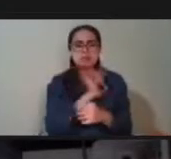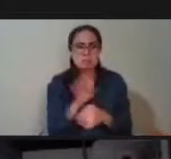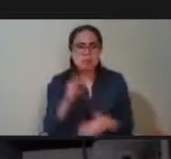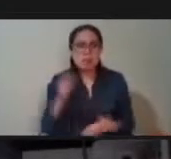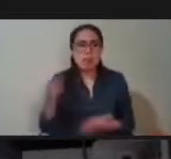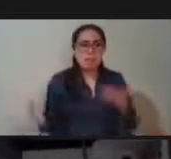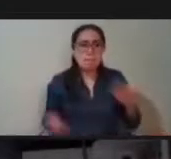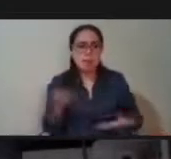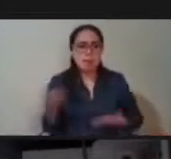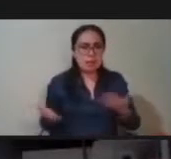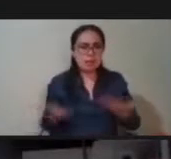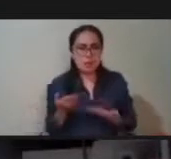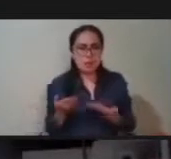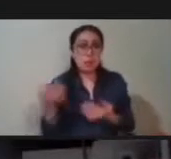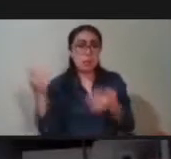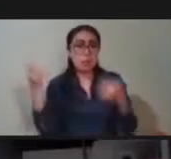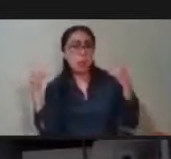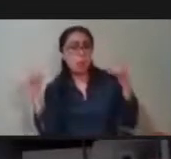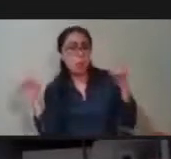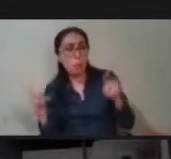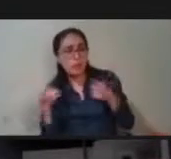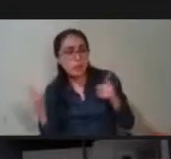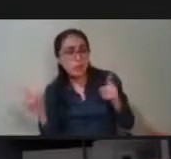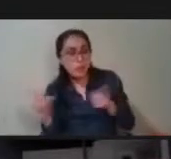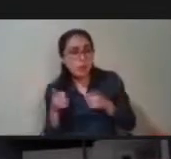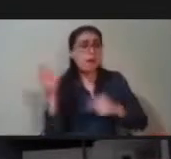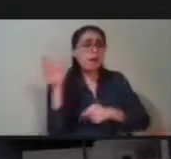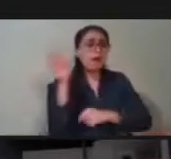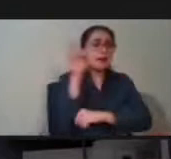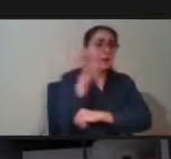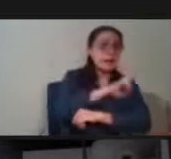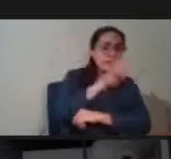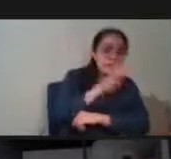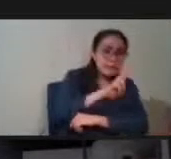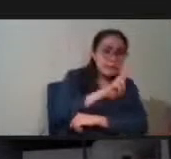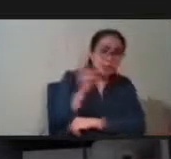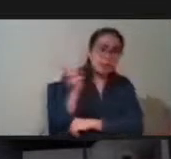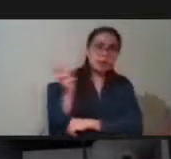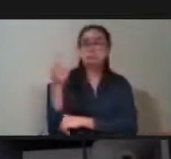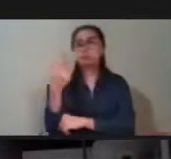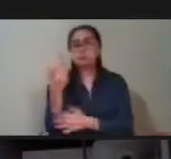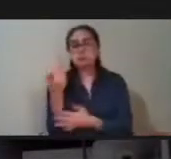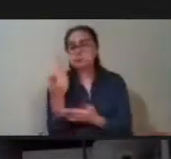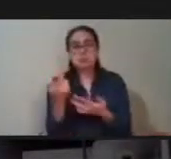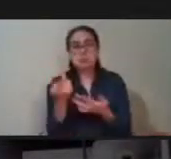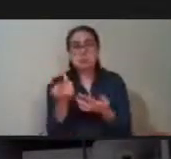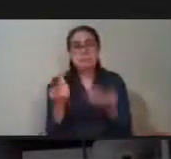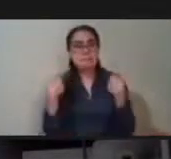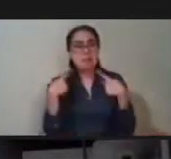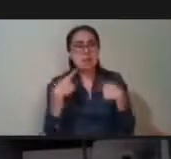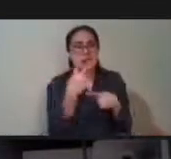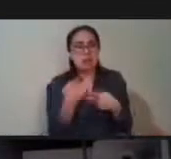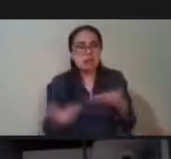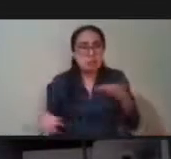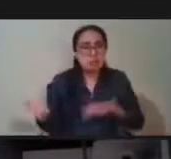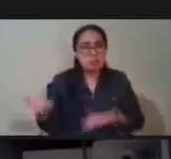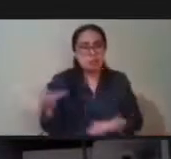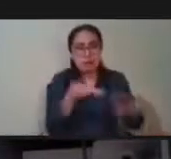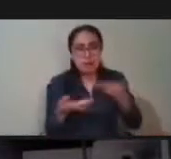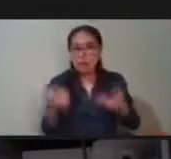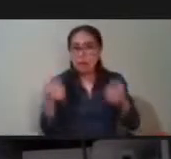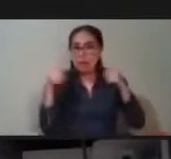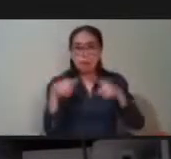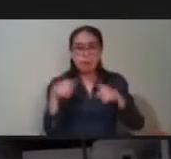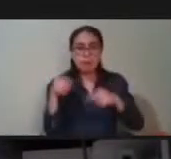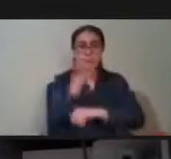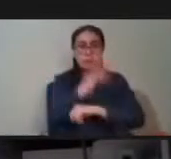música, el ritmo de quien tenés enfrente y tu propio ritmo. Cuando vos encontrás adentro de tu cabeza,